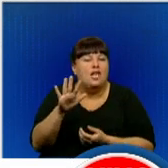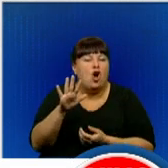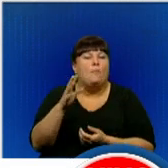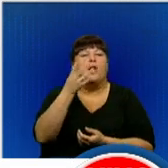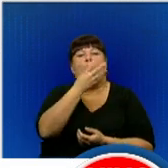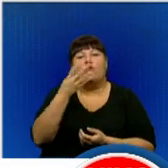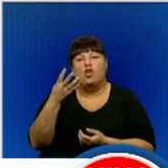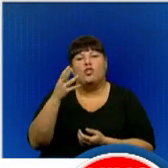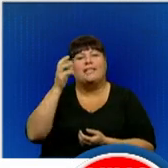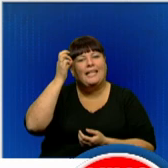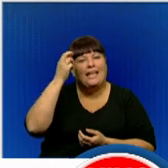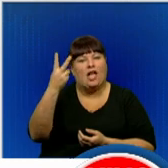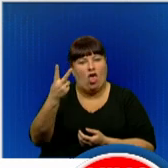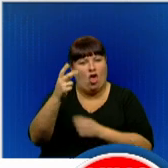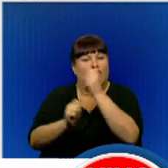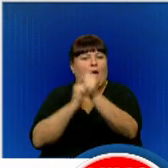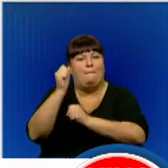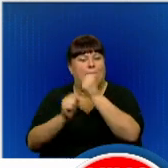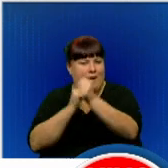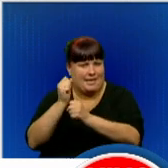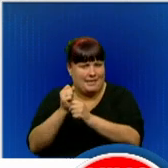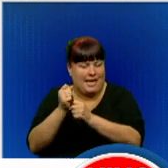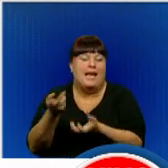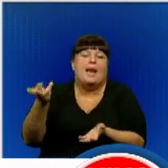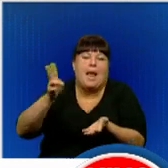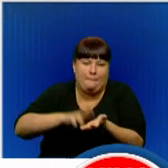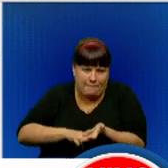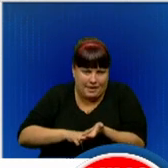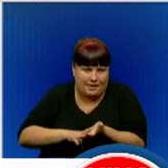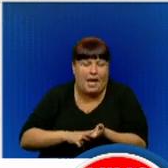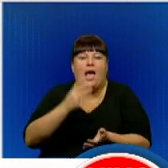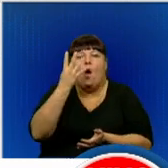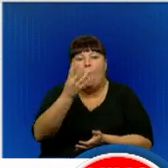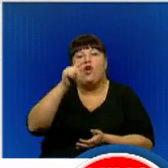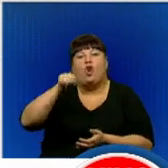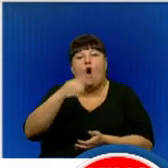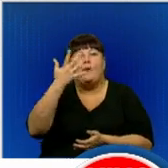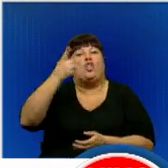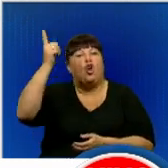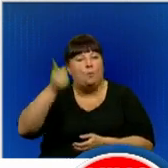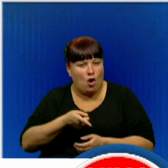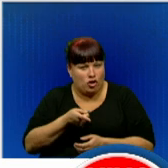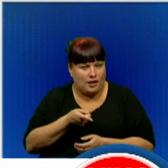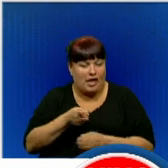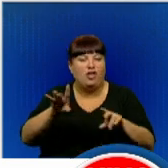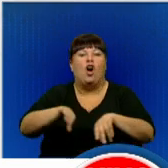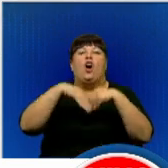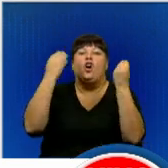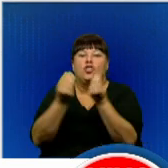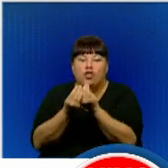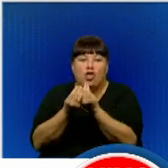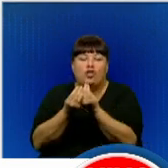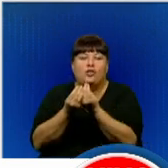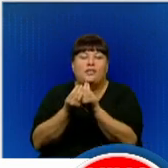cuatrocientos treinta y dos empresas reitero el 45 por ciento del total de